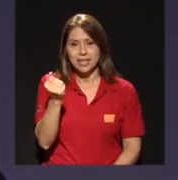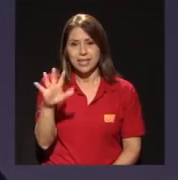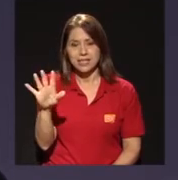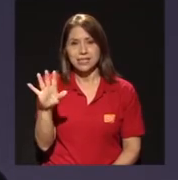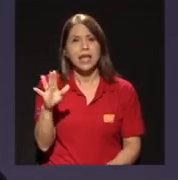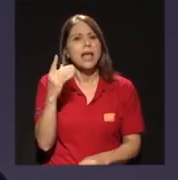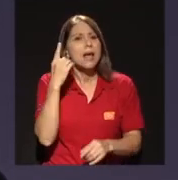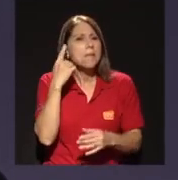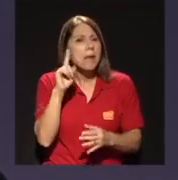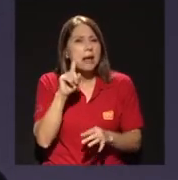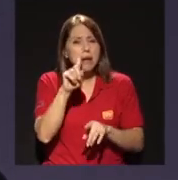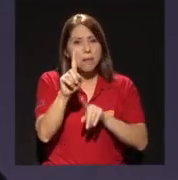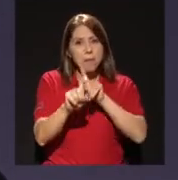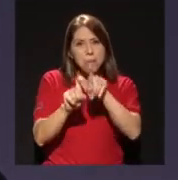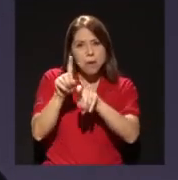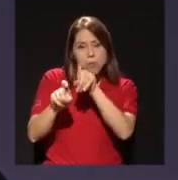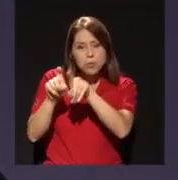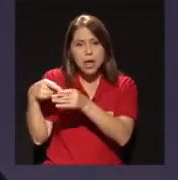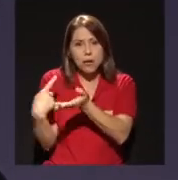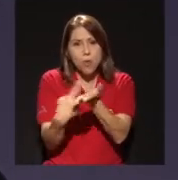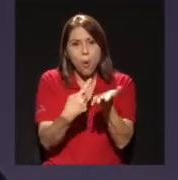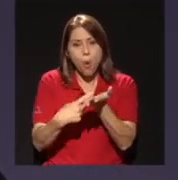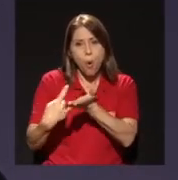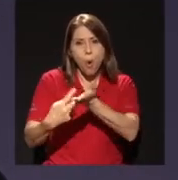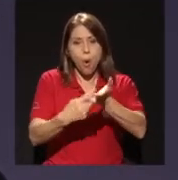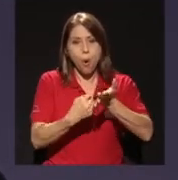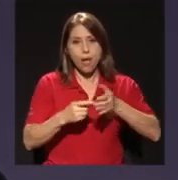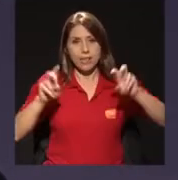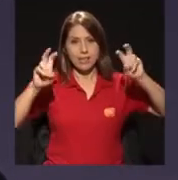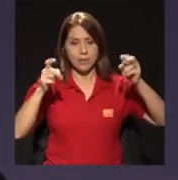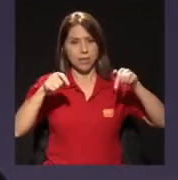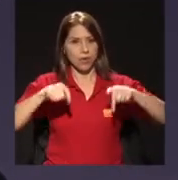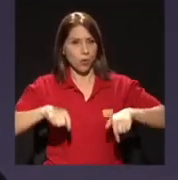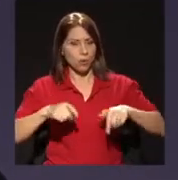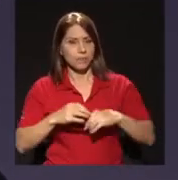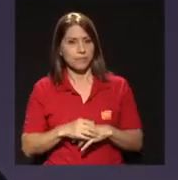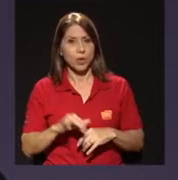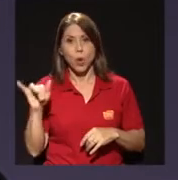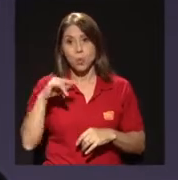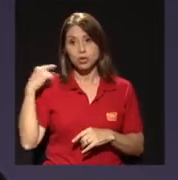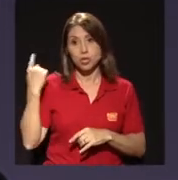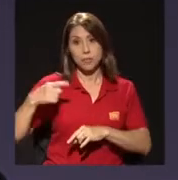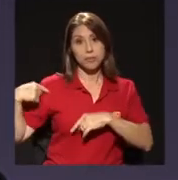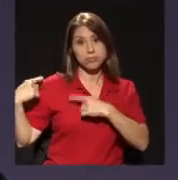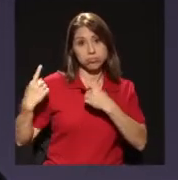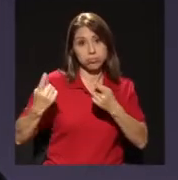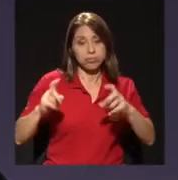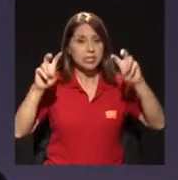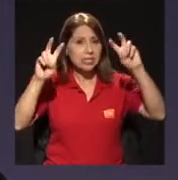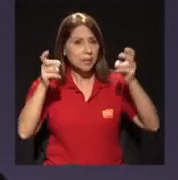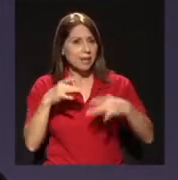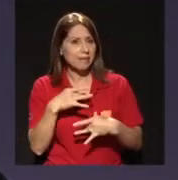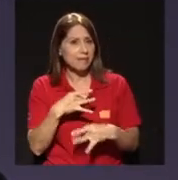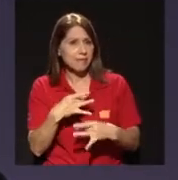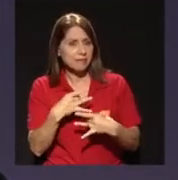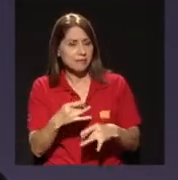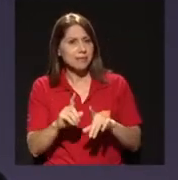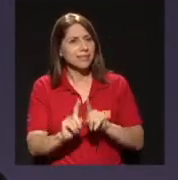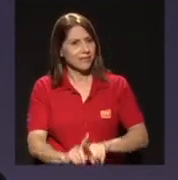o comentarios sobre el tema de hoy. Como siempre, un tema muy interesante y muy diferente a los